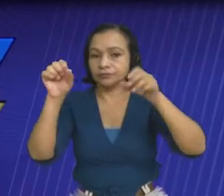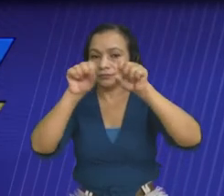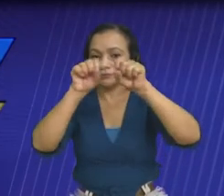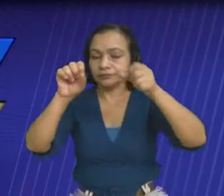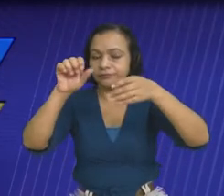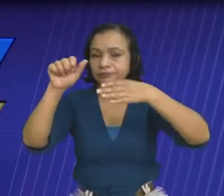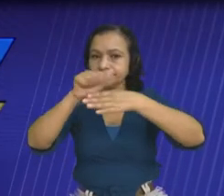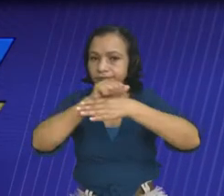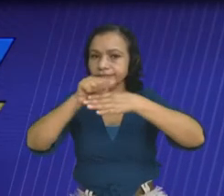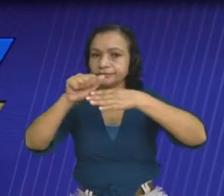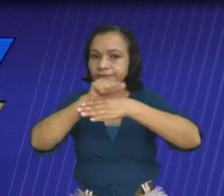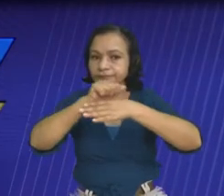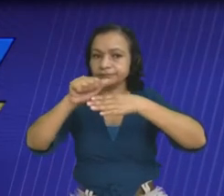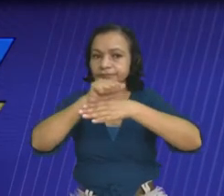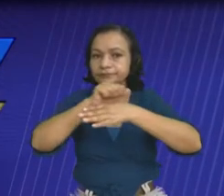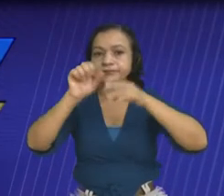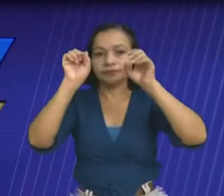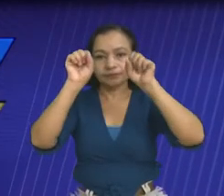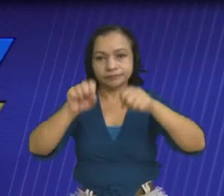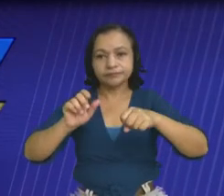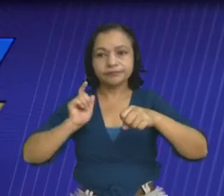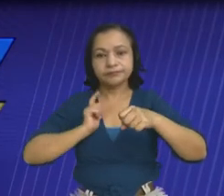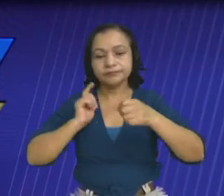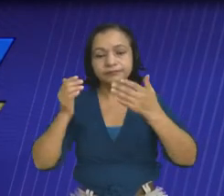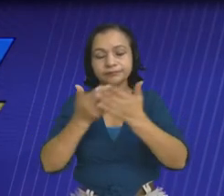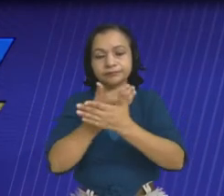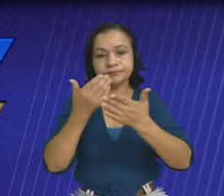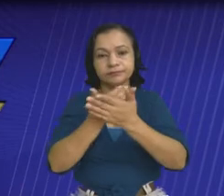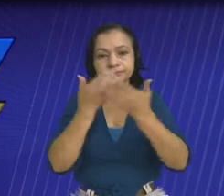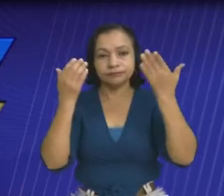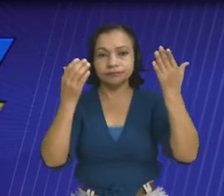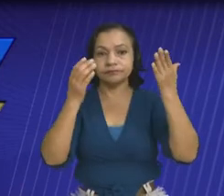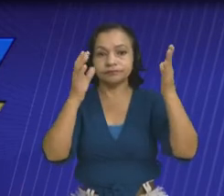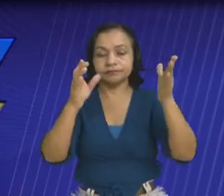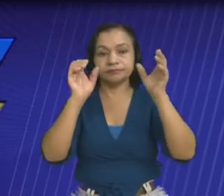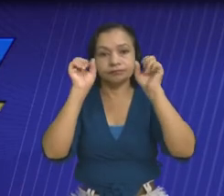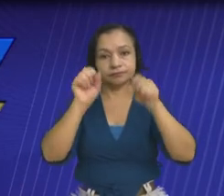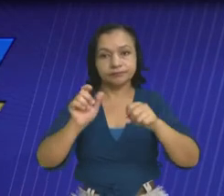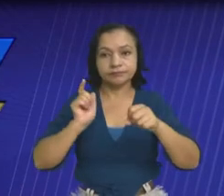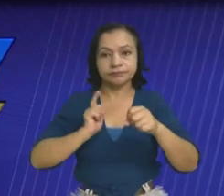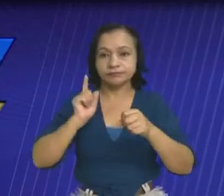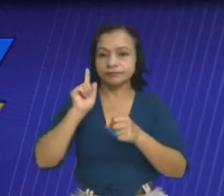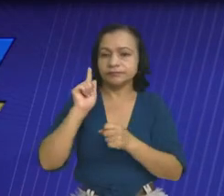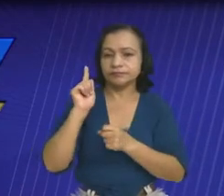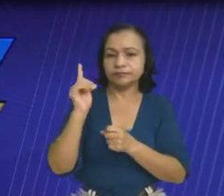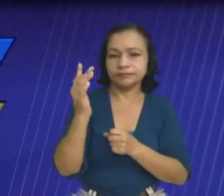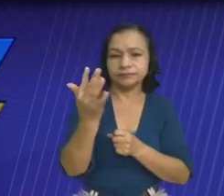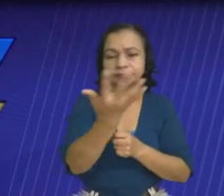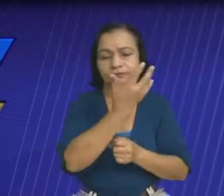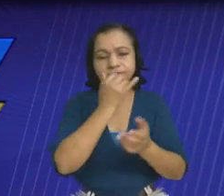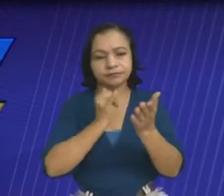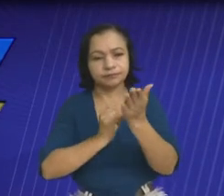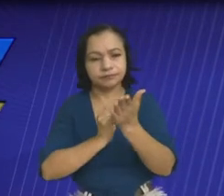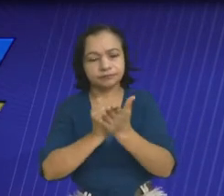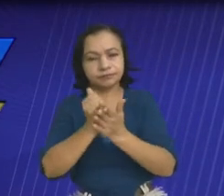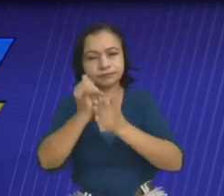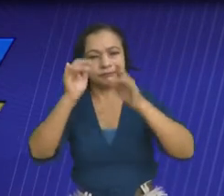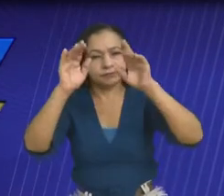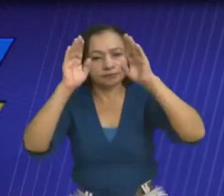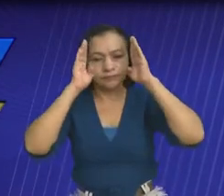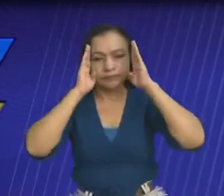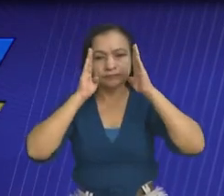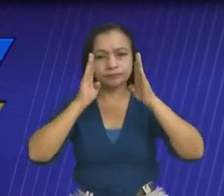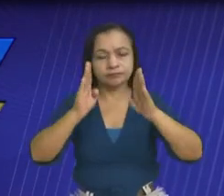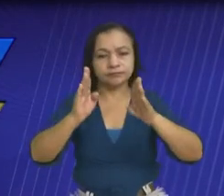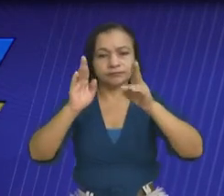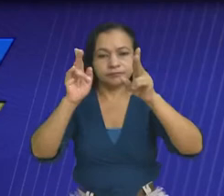nuestro personal, para que pueda manejar estos nuevos equipos y poder garantizar todo ese proceso diagnóstico, de prevención y de atención